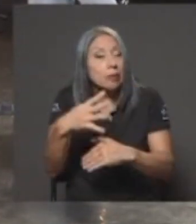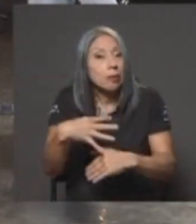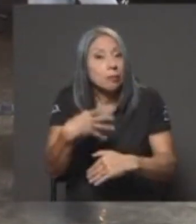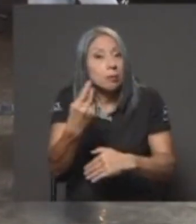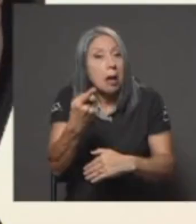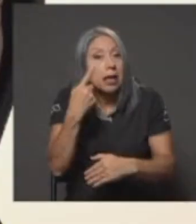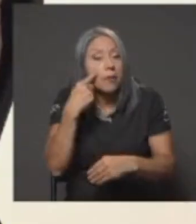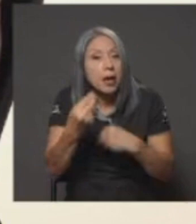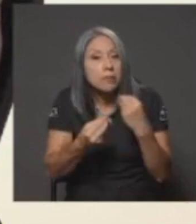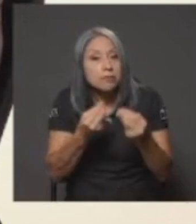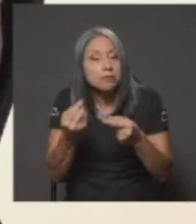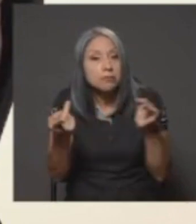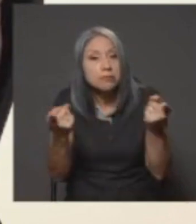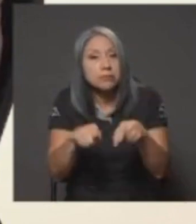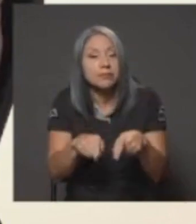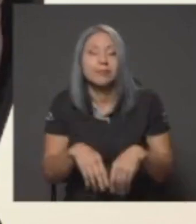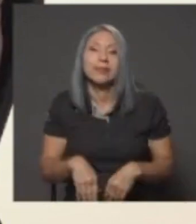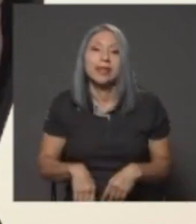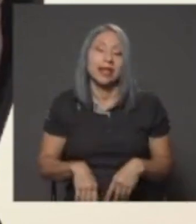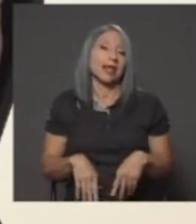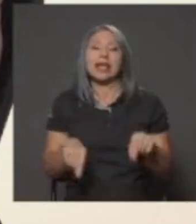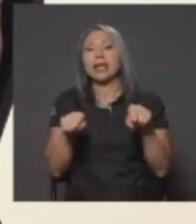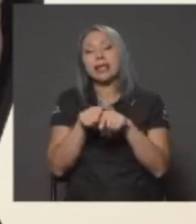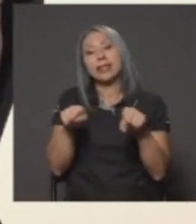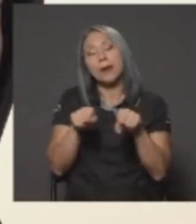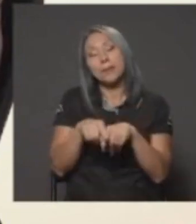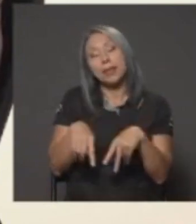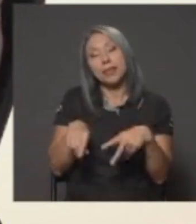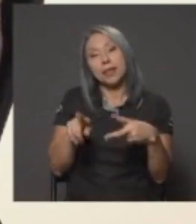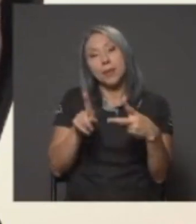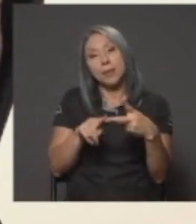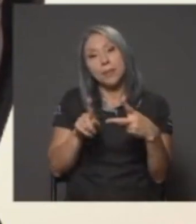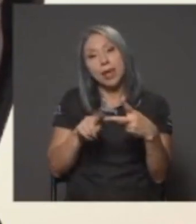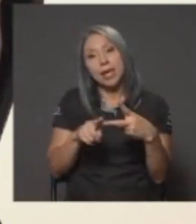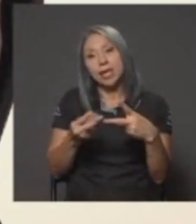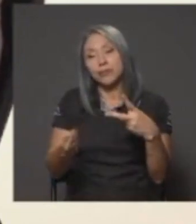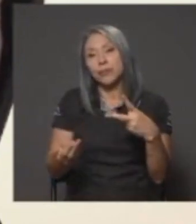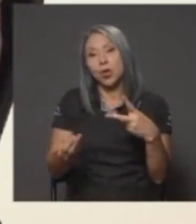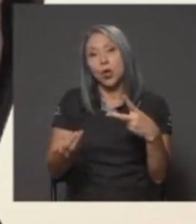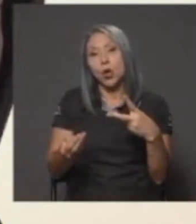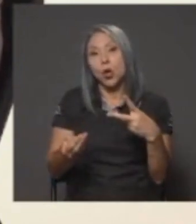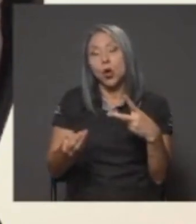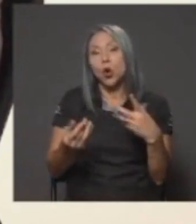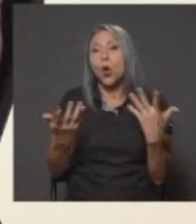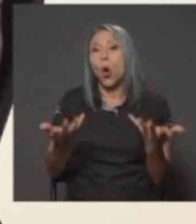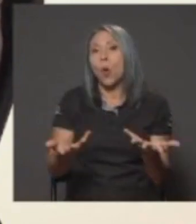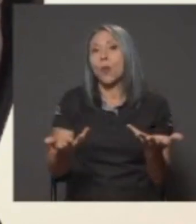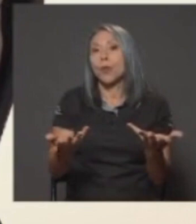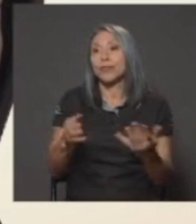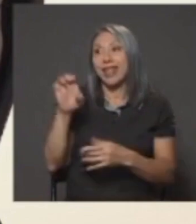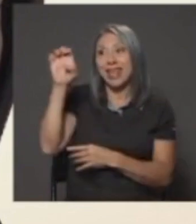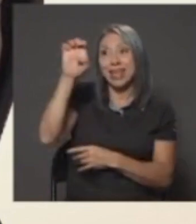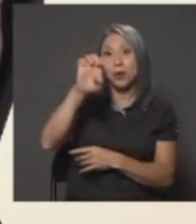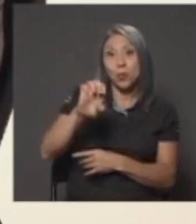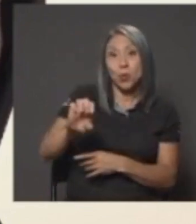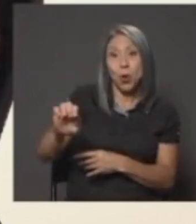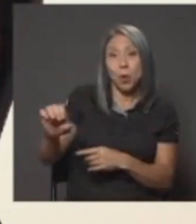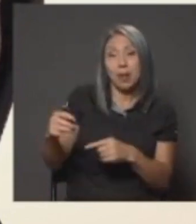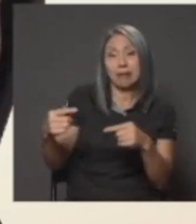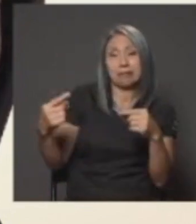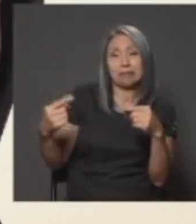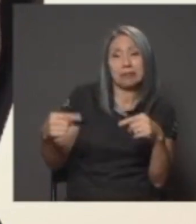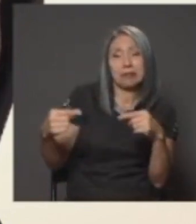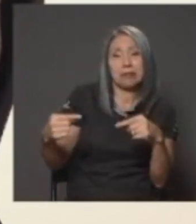proceso. Y hay que ver también cómo el conflicto en Europa afecta a